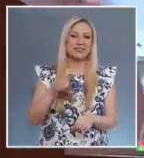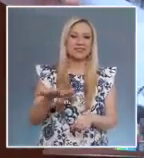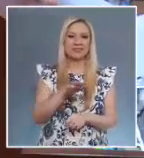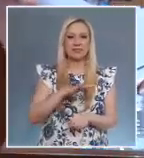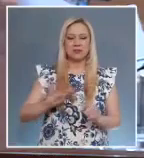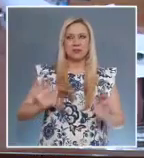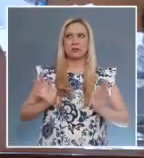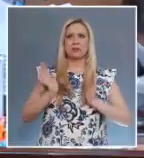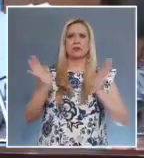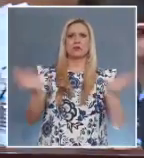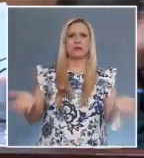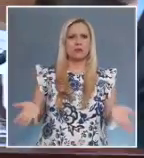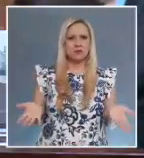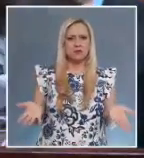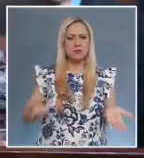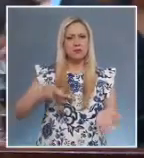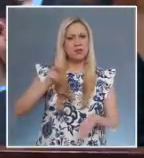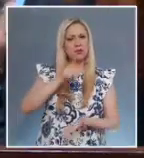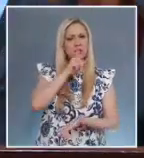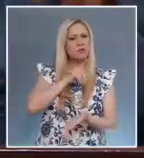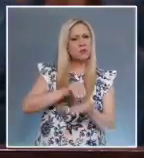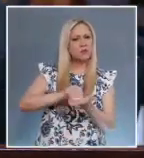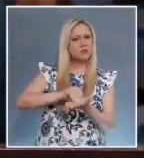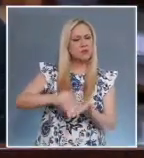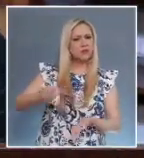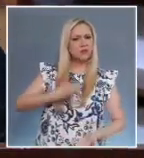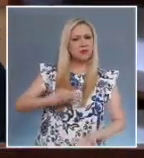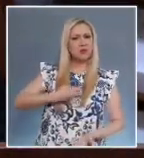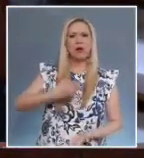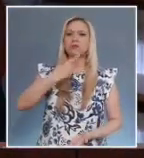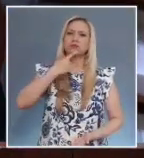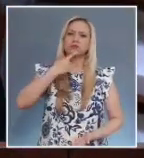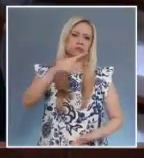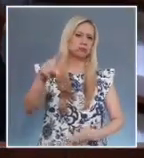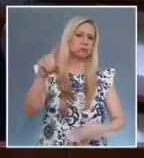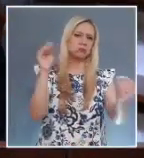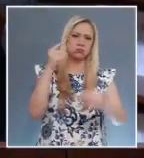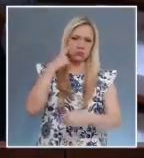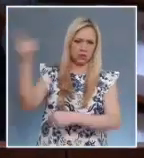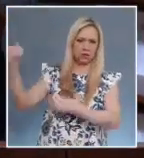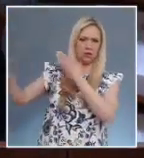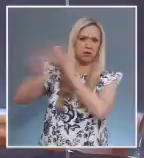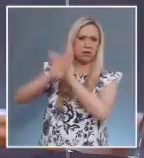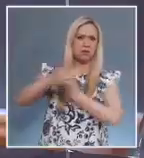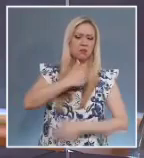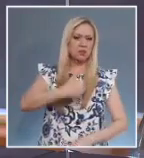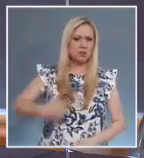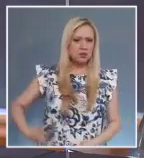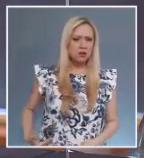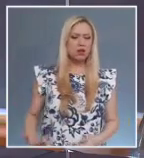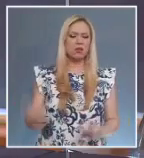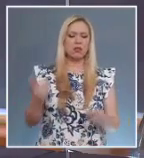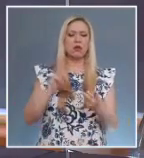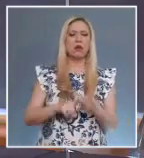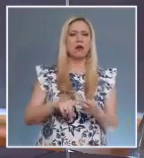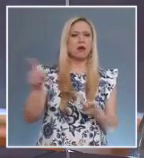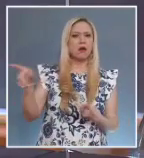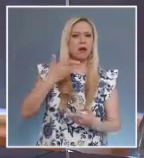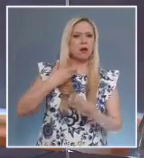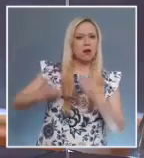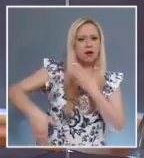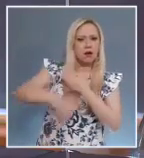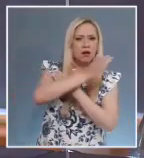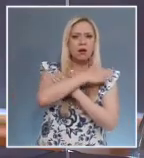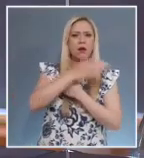actos de calumnia y ordenaron Investigar si se configuraba la violencia política e institucional que alegaban los diputados